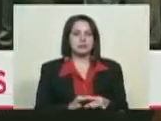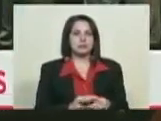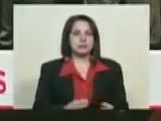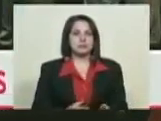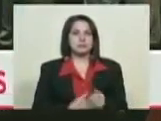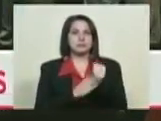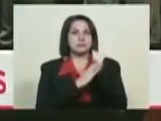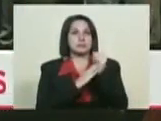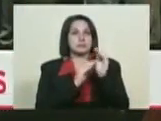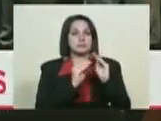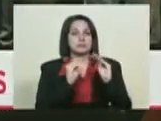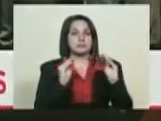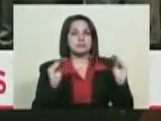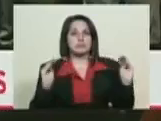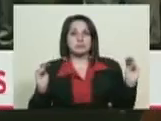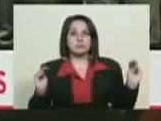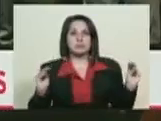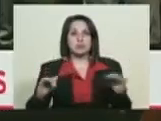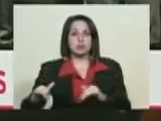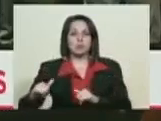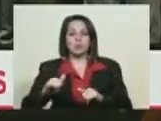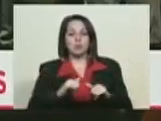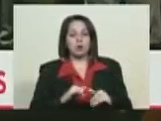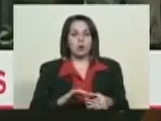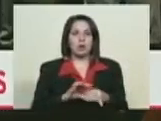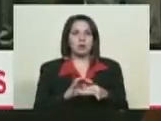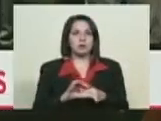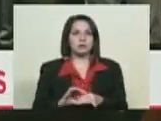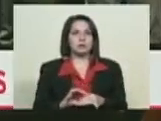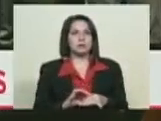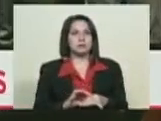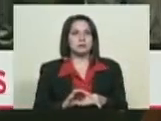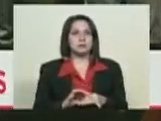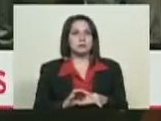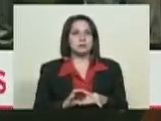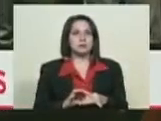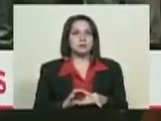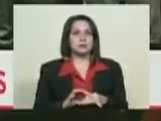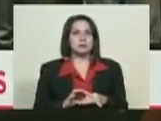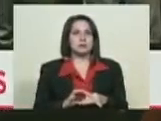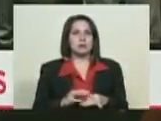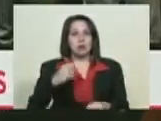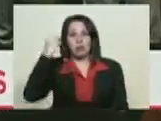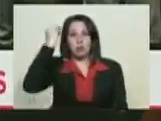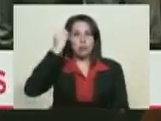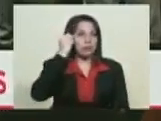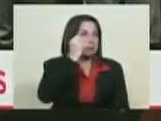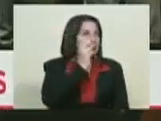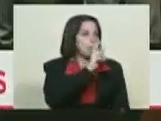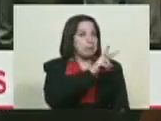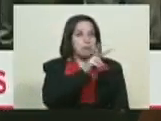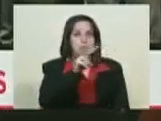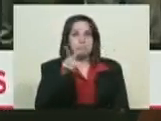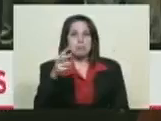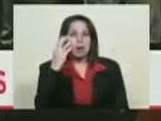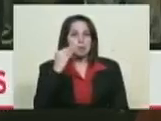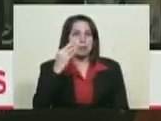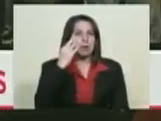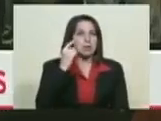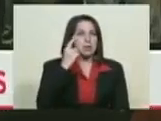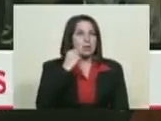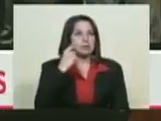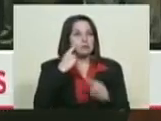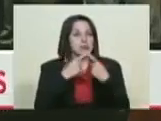Liderazgo convocante, unitario. Liderazgo que tome en cuenta las opiniones, las experiencias, la